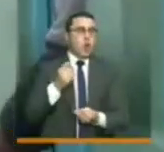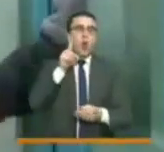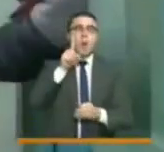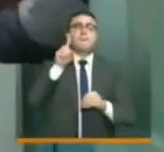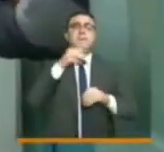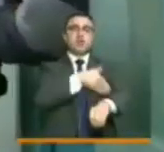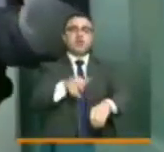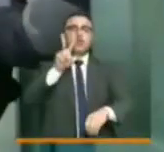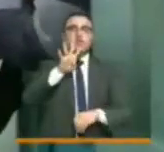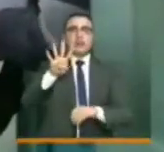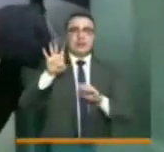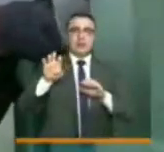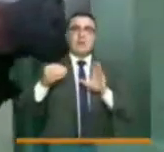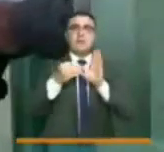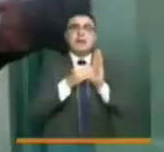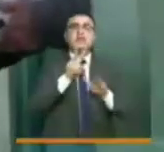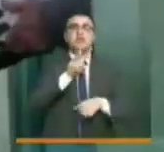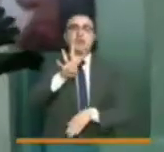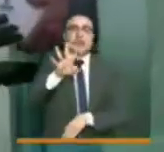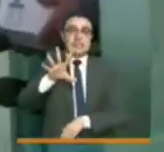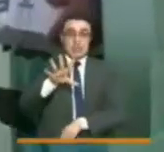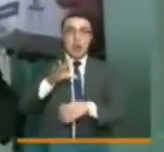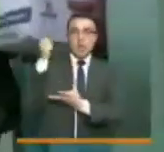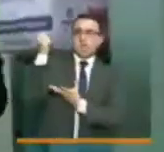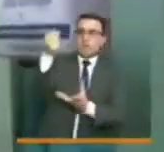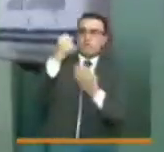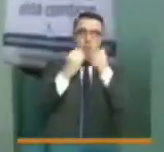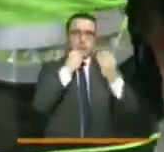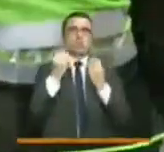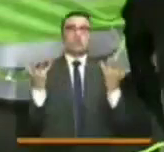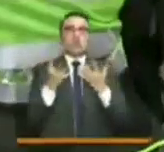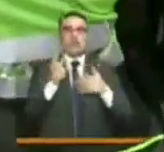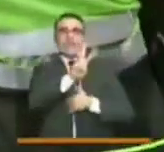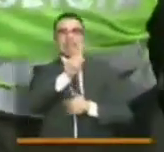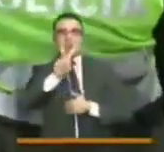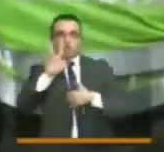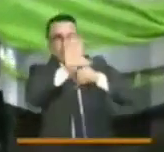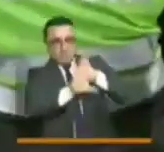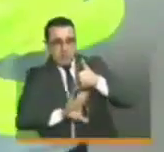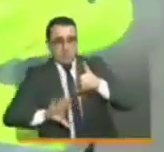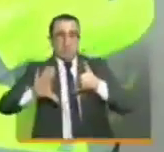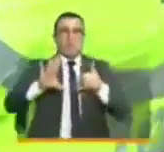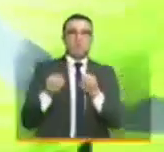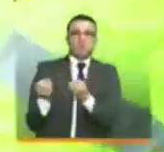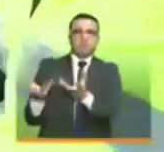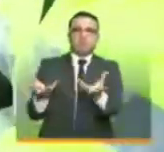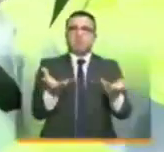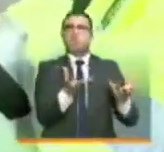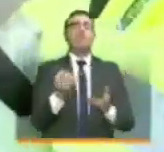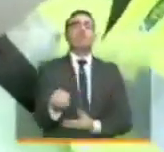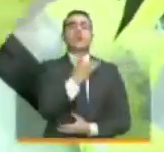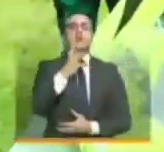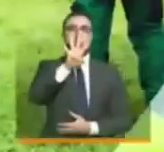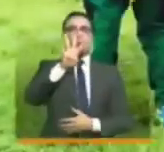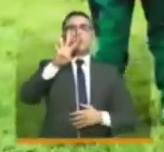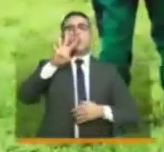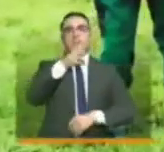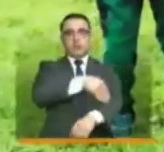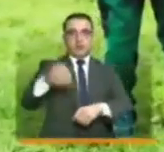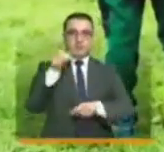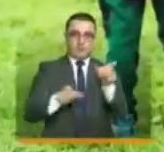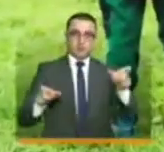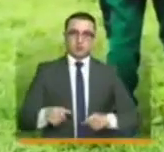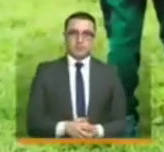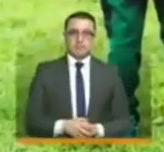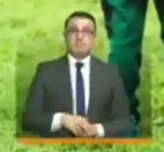1.051.249 mercados en los 32 departamentos del país, beneficiando a más de 4 millones de personas. Niños,